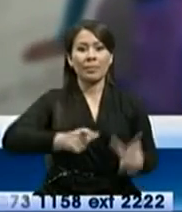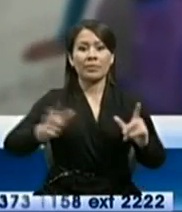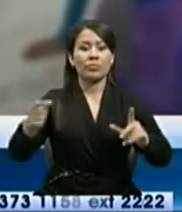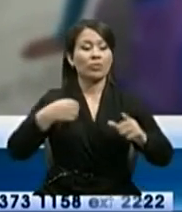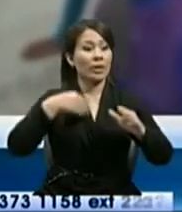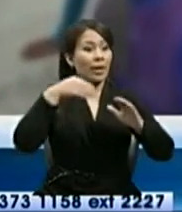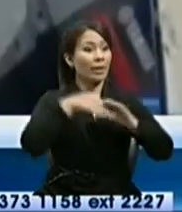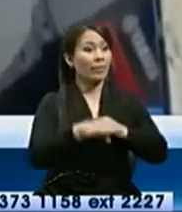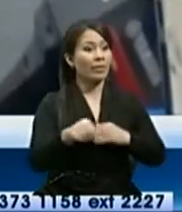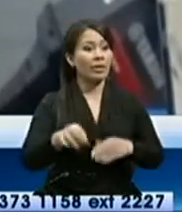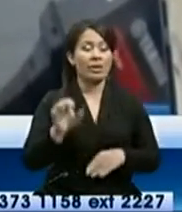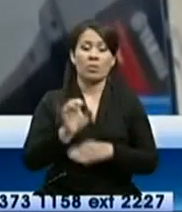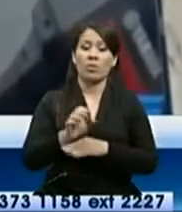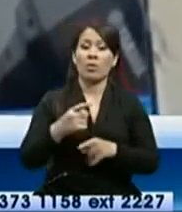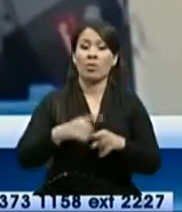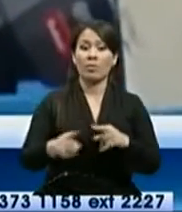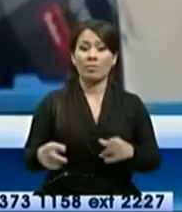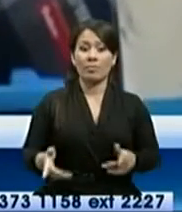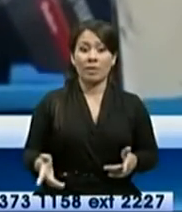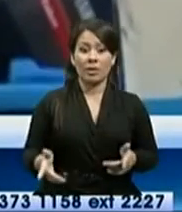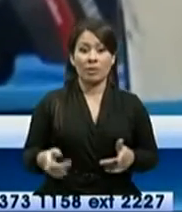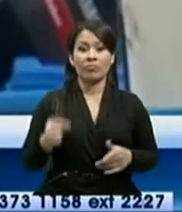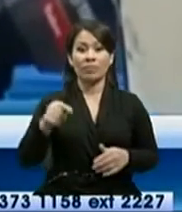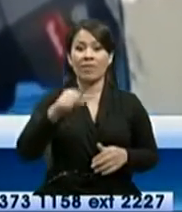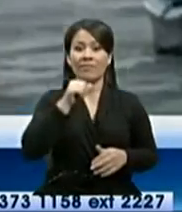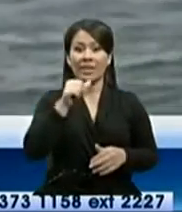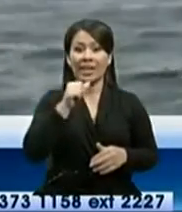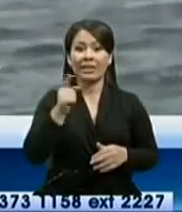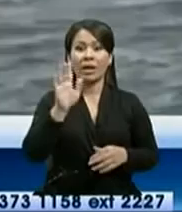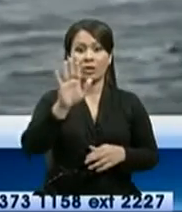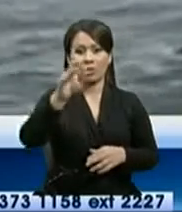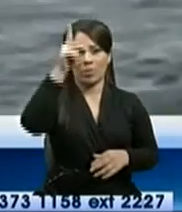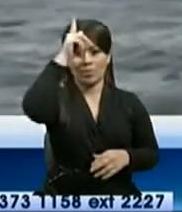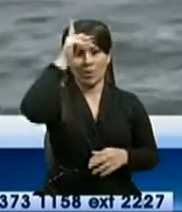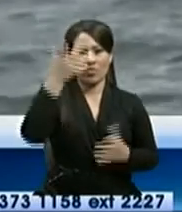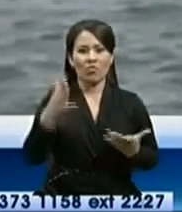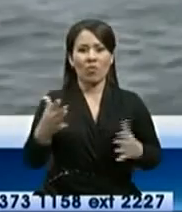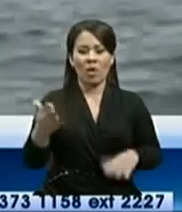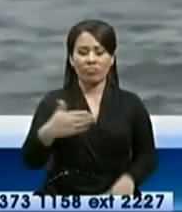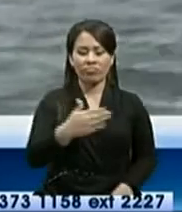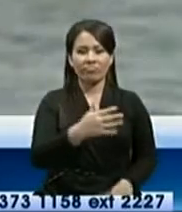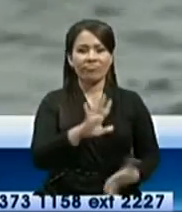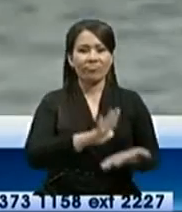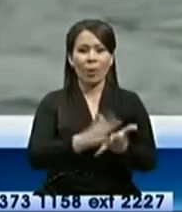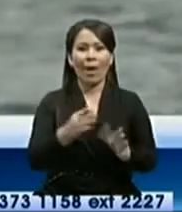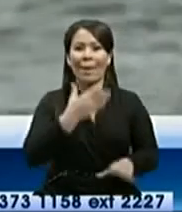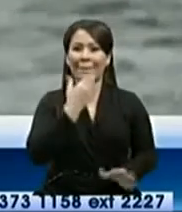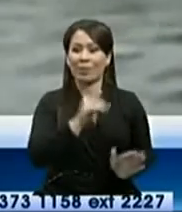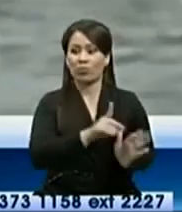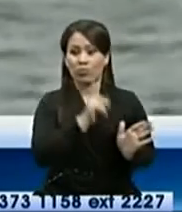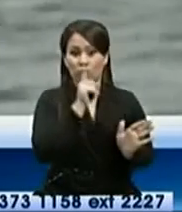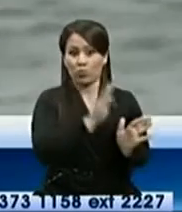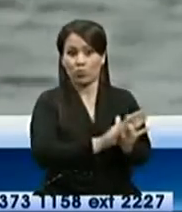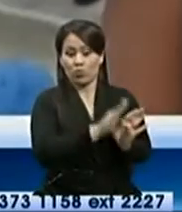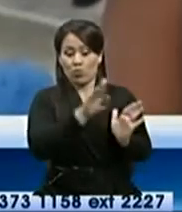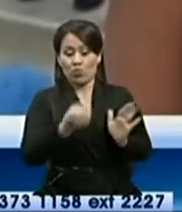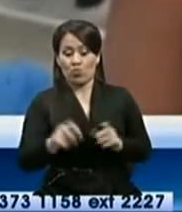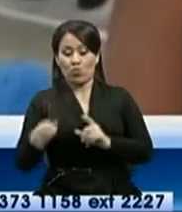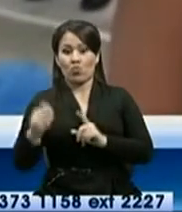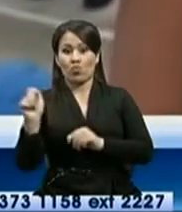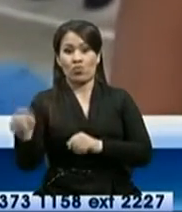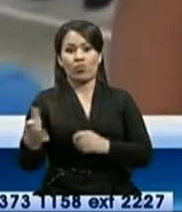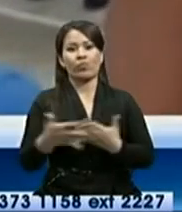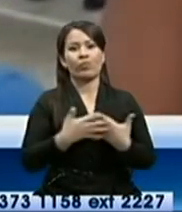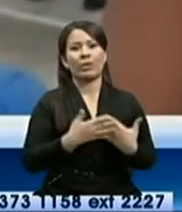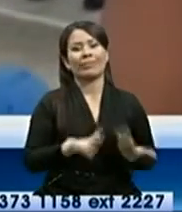territorio ecuatoriano. Sin embargo, la falta de productos marinos en su jurisdicción los obliga a pescar en aguas ecuatorianas. Nosotros